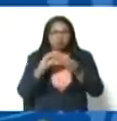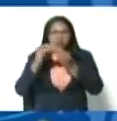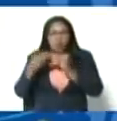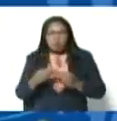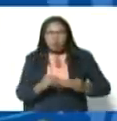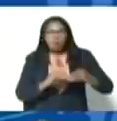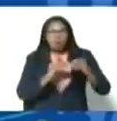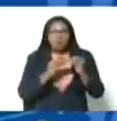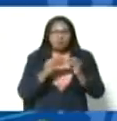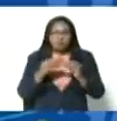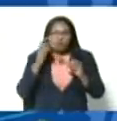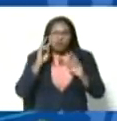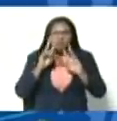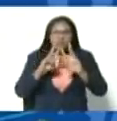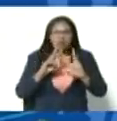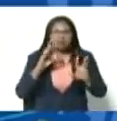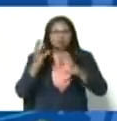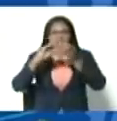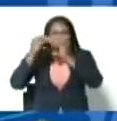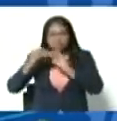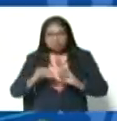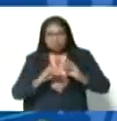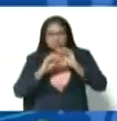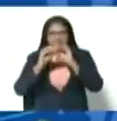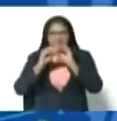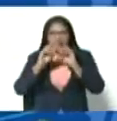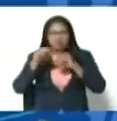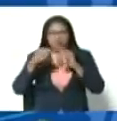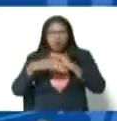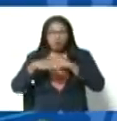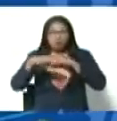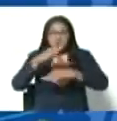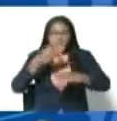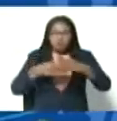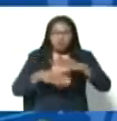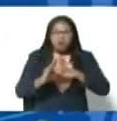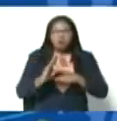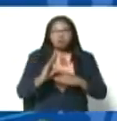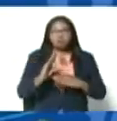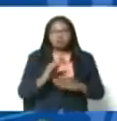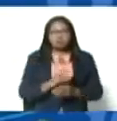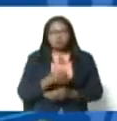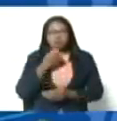y se le metían por debajo, por los lados, lo arreglaban y el autobús salía, bueno,